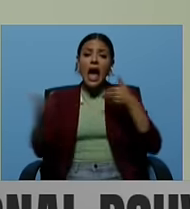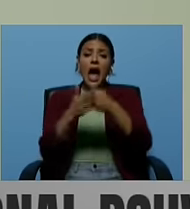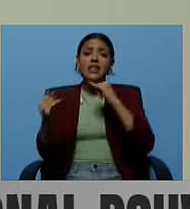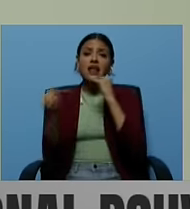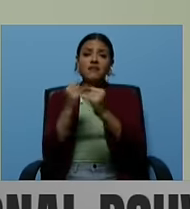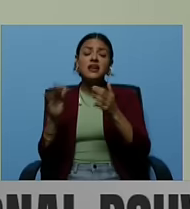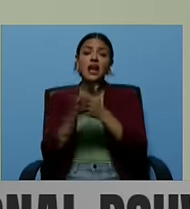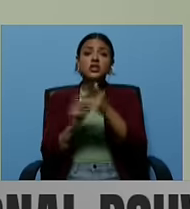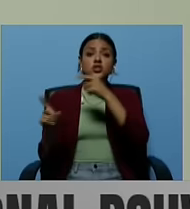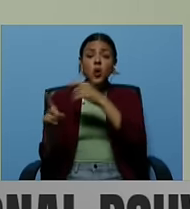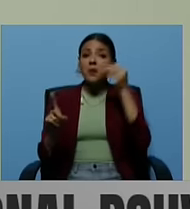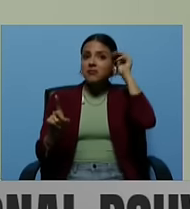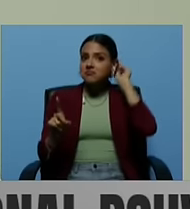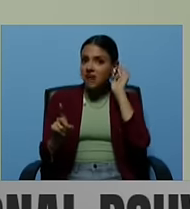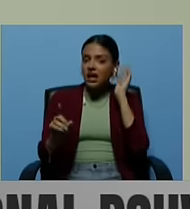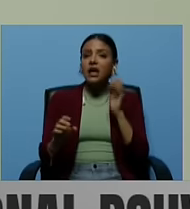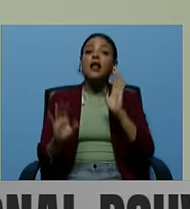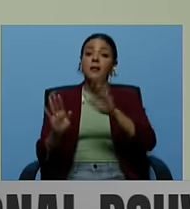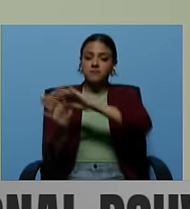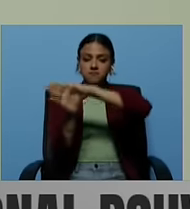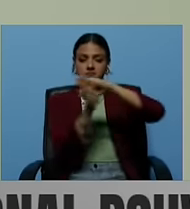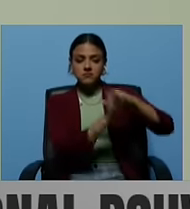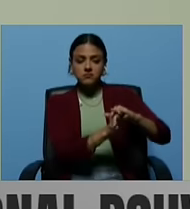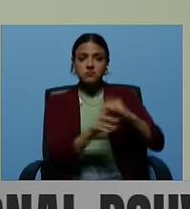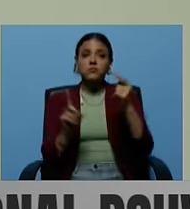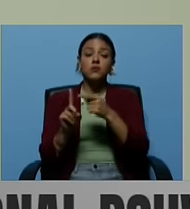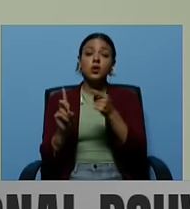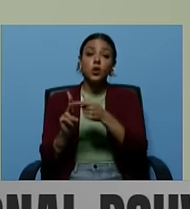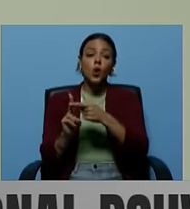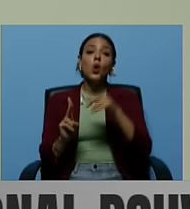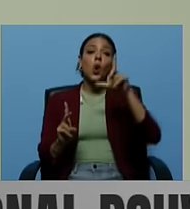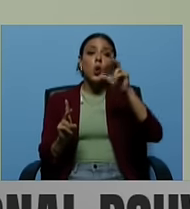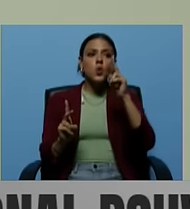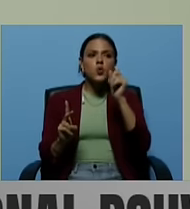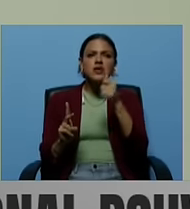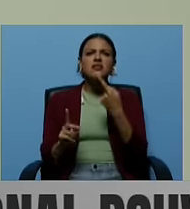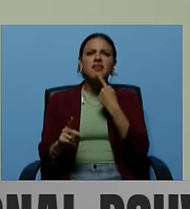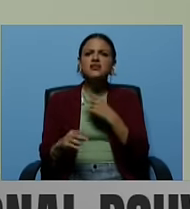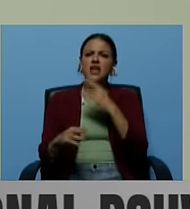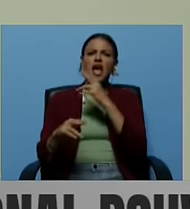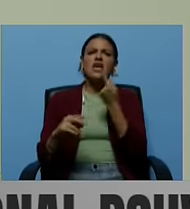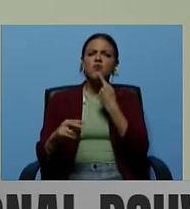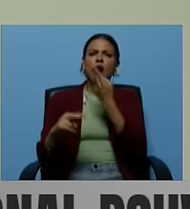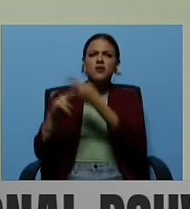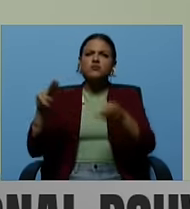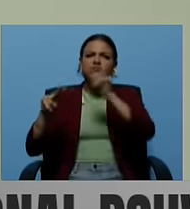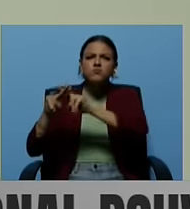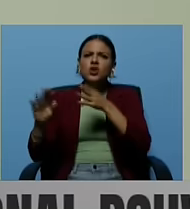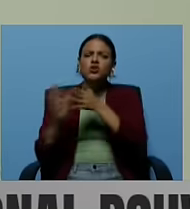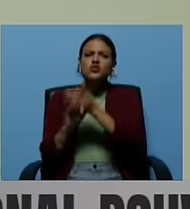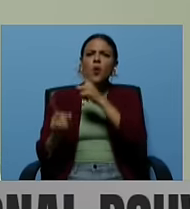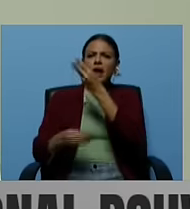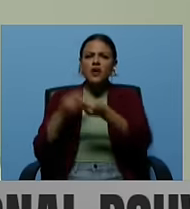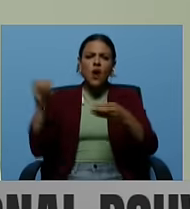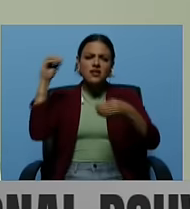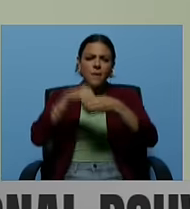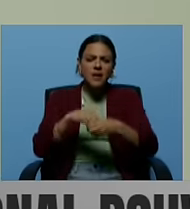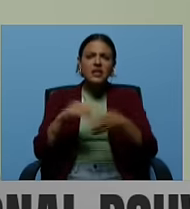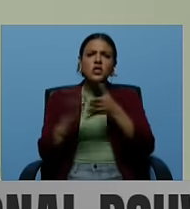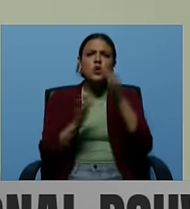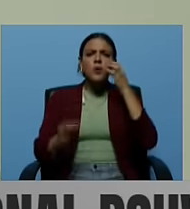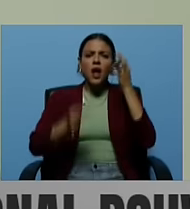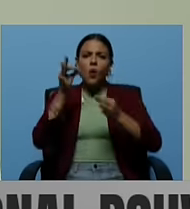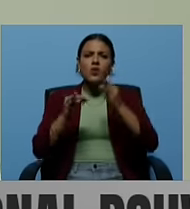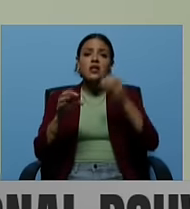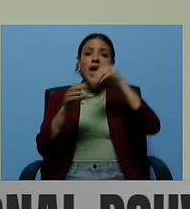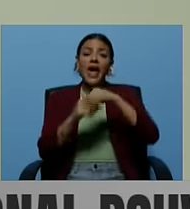20 Venezuela? Por otro lado, Luis Almagro condenó el asedio que a su juicio vivió la embajada de Argentina